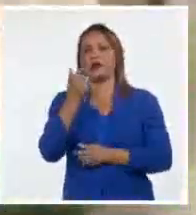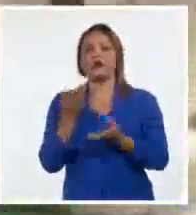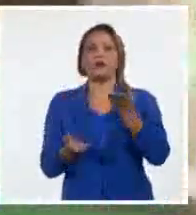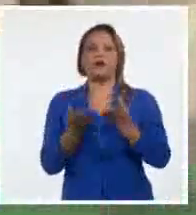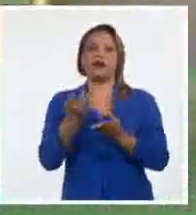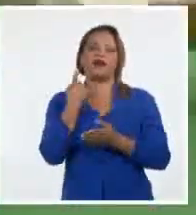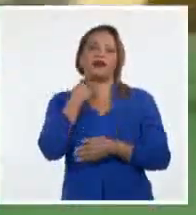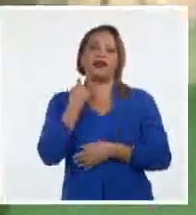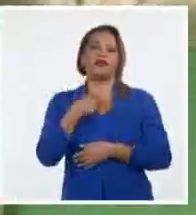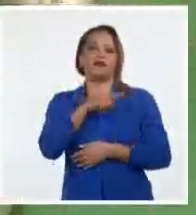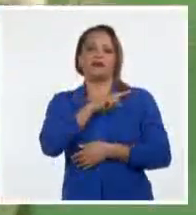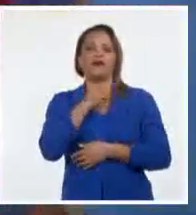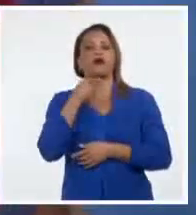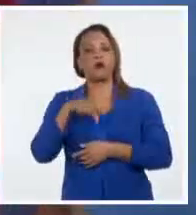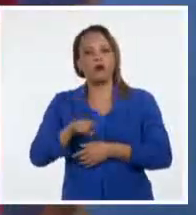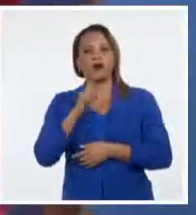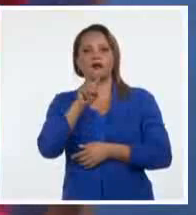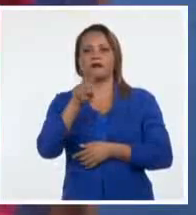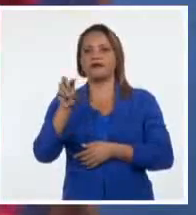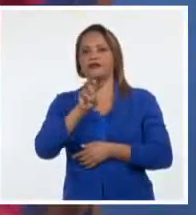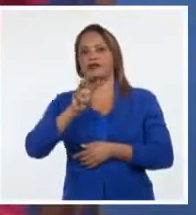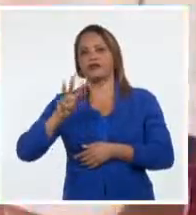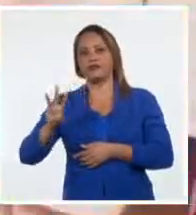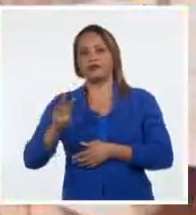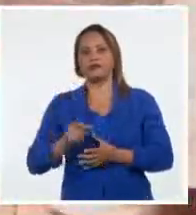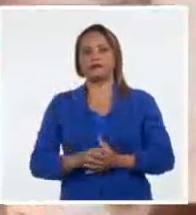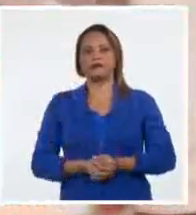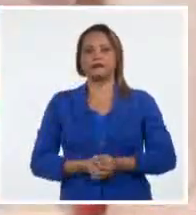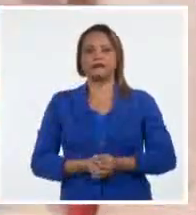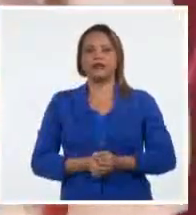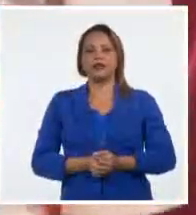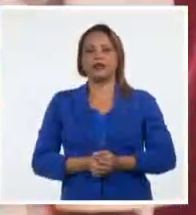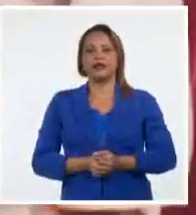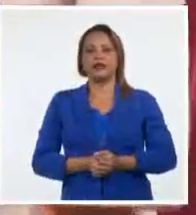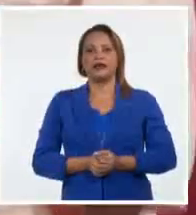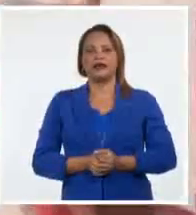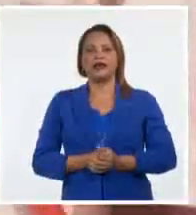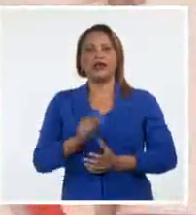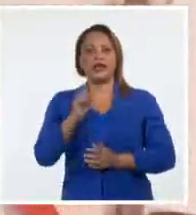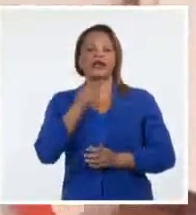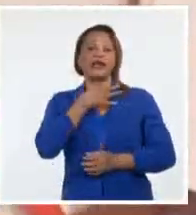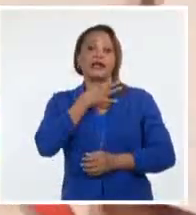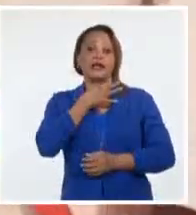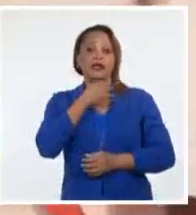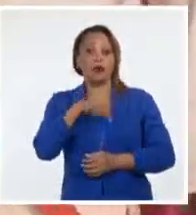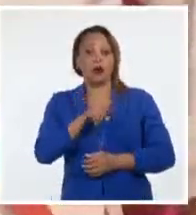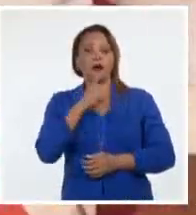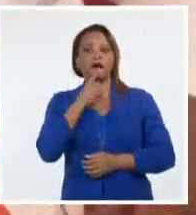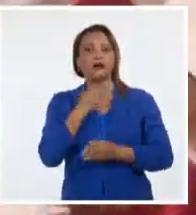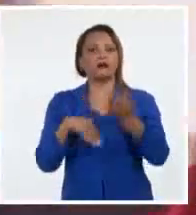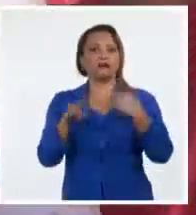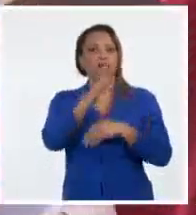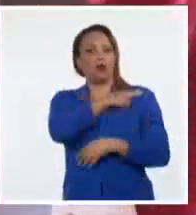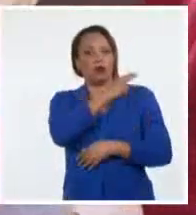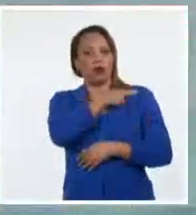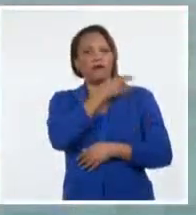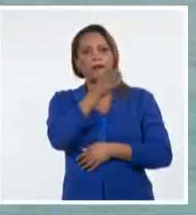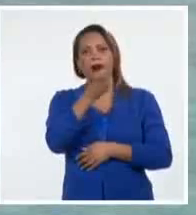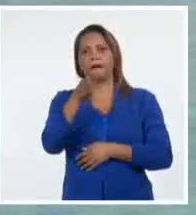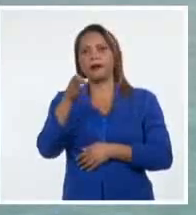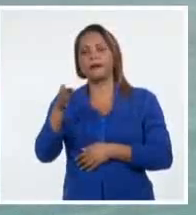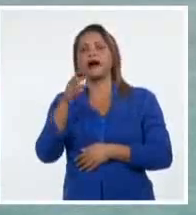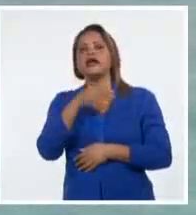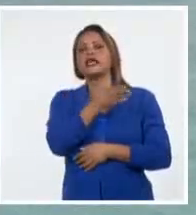2023, próximo a renacer entre nosotros. En el primer día de enero saldrá las máximas autoridades del INDE para un recorrido